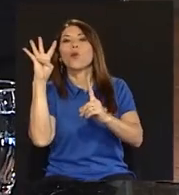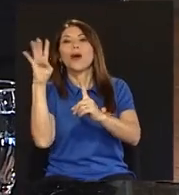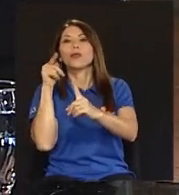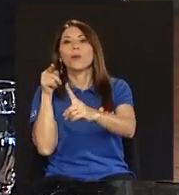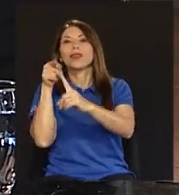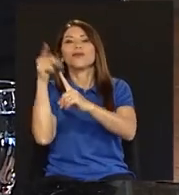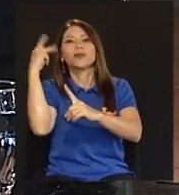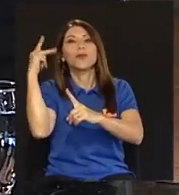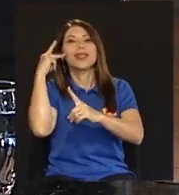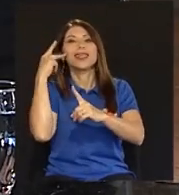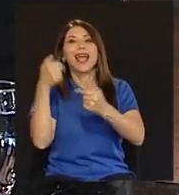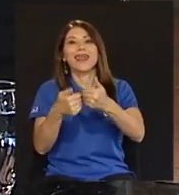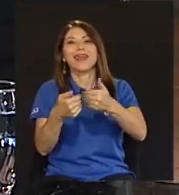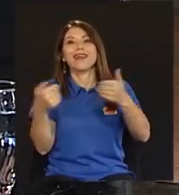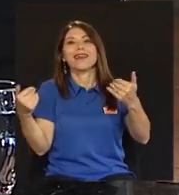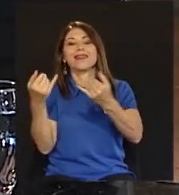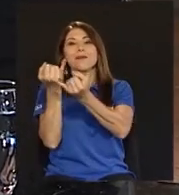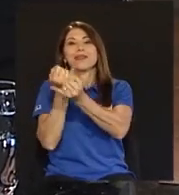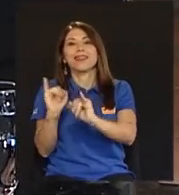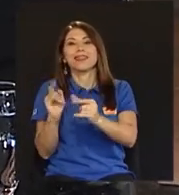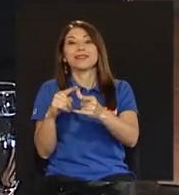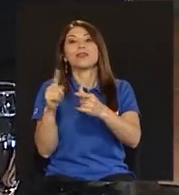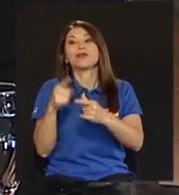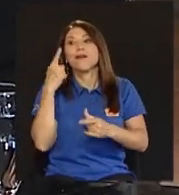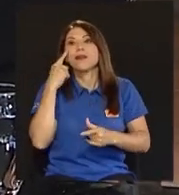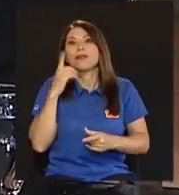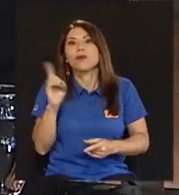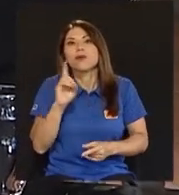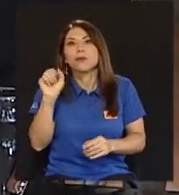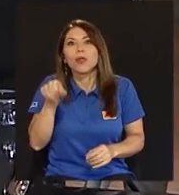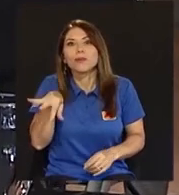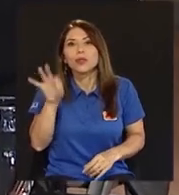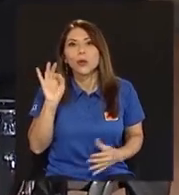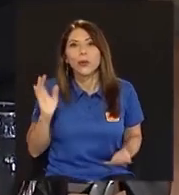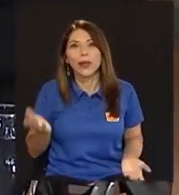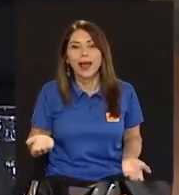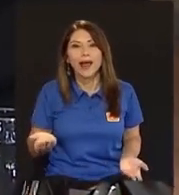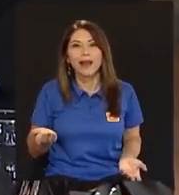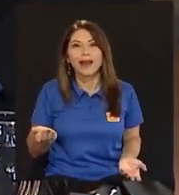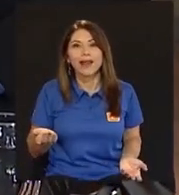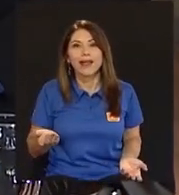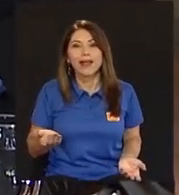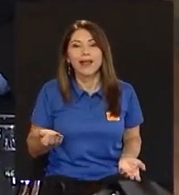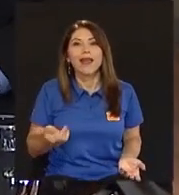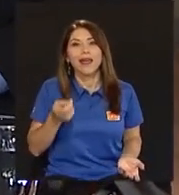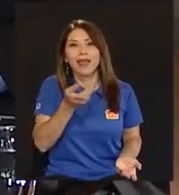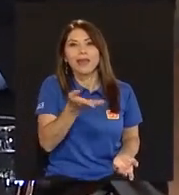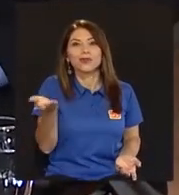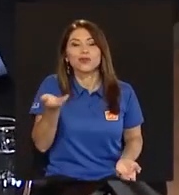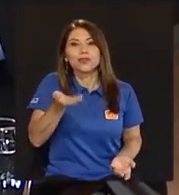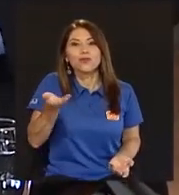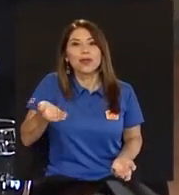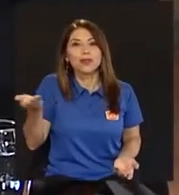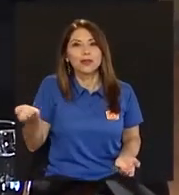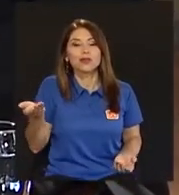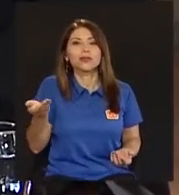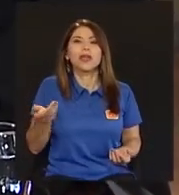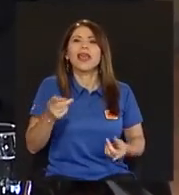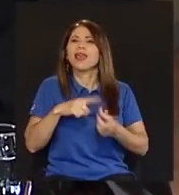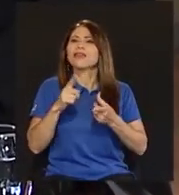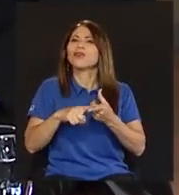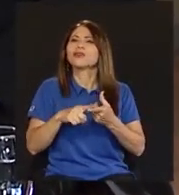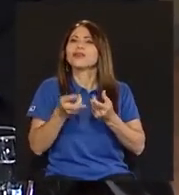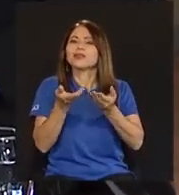de ver si los podemos encontrar, esos 4 objetivos. Entonces uno puede pensar, perdón, esos 4 instrumentos, ¿cuáles son los instrumentos del